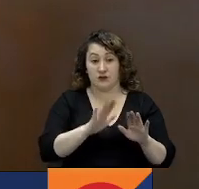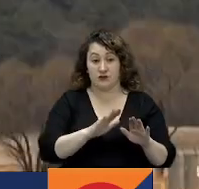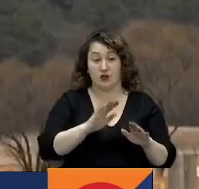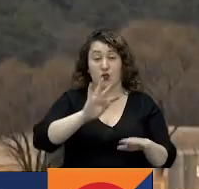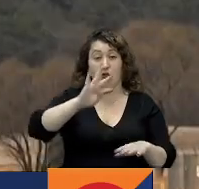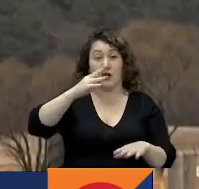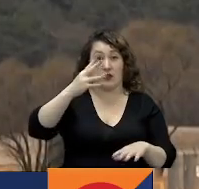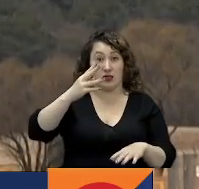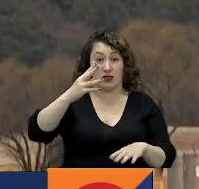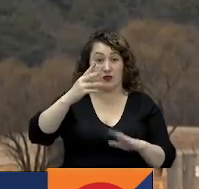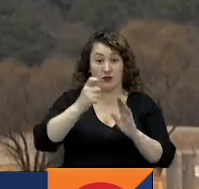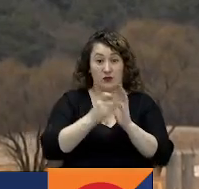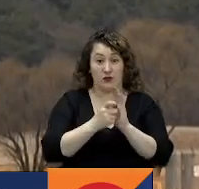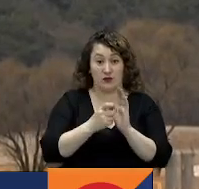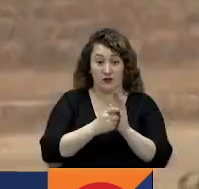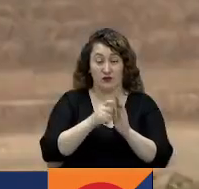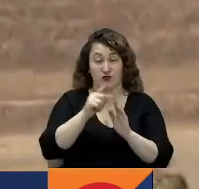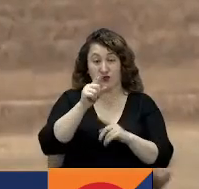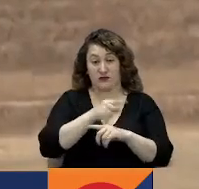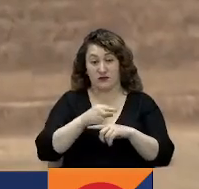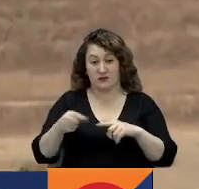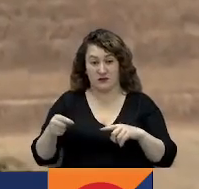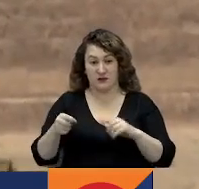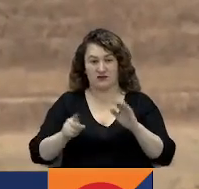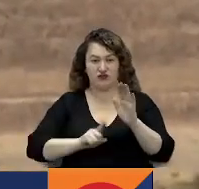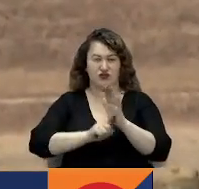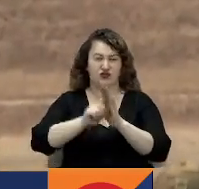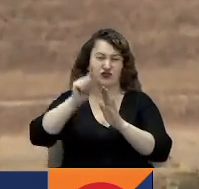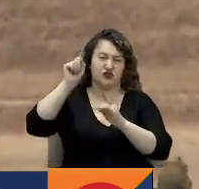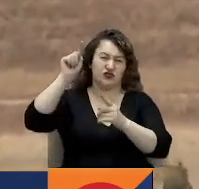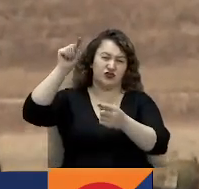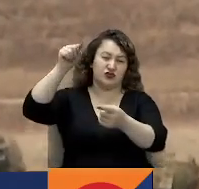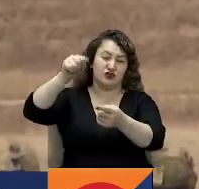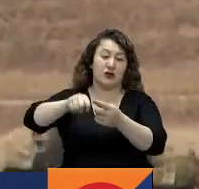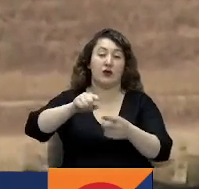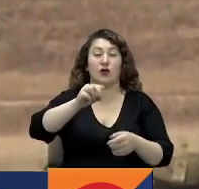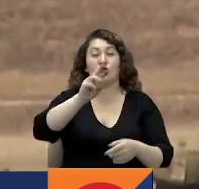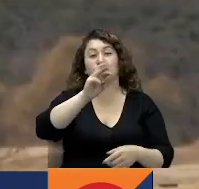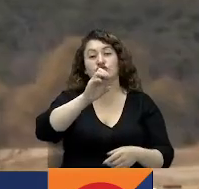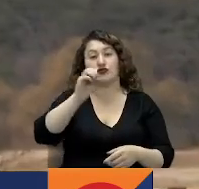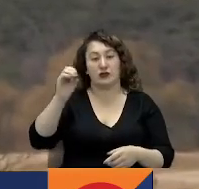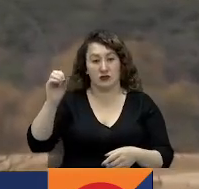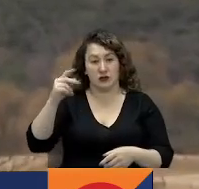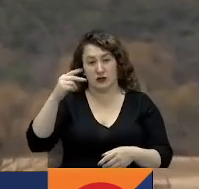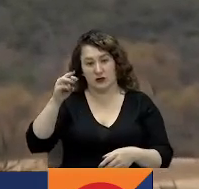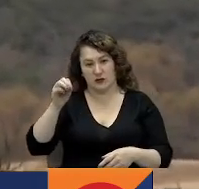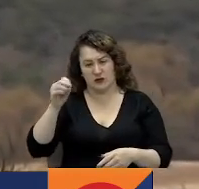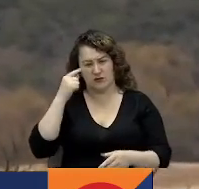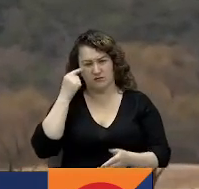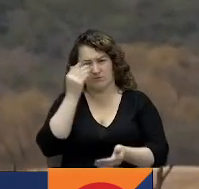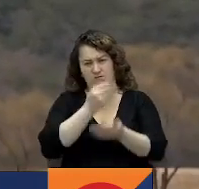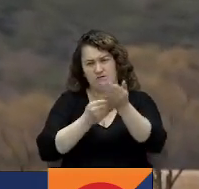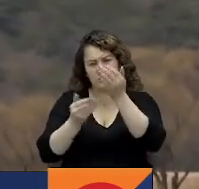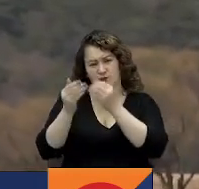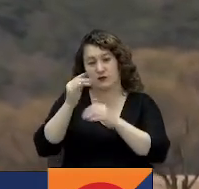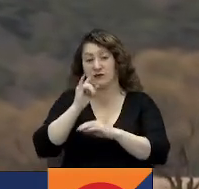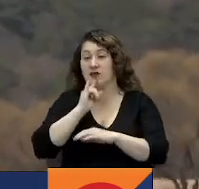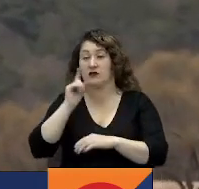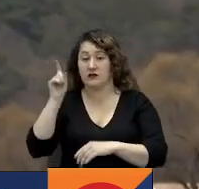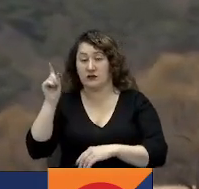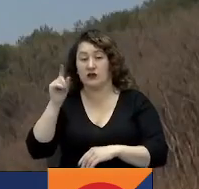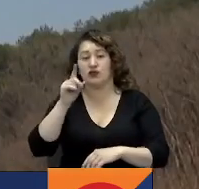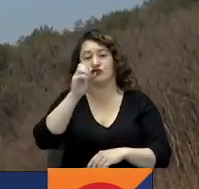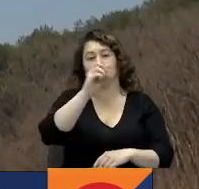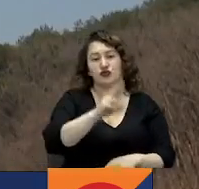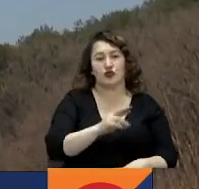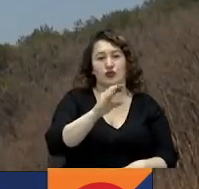4º lanzamiento en una semana. El misil habría recorrido 800 kilómetros y es analizado por la inteligencia estadounidense y surcoreana.